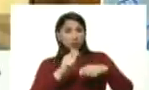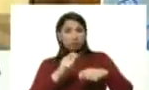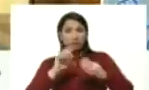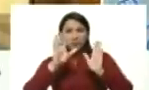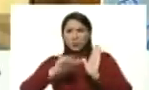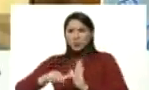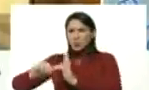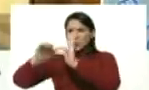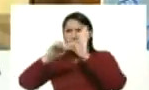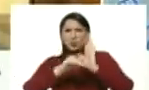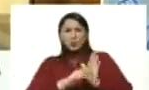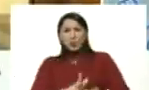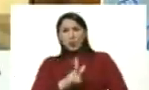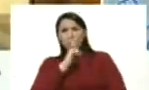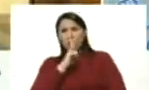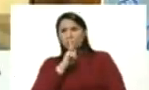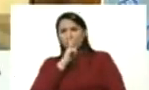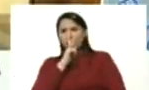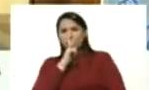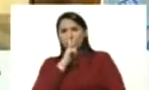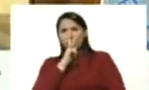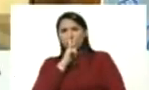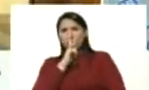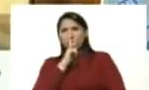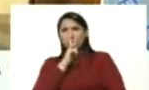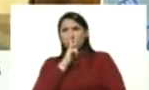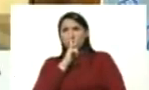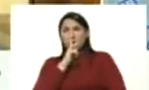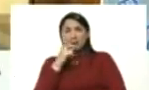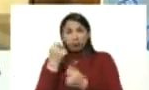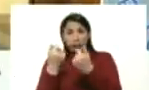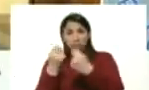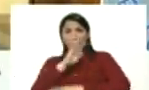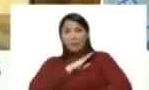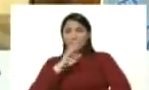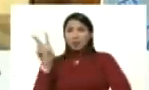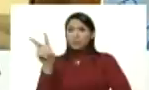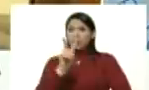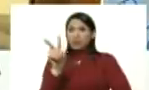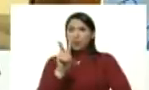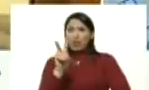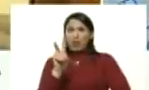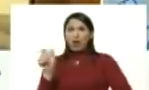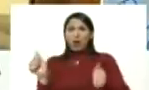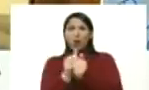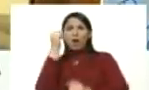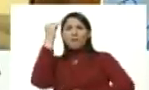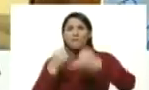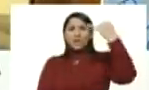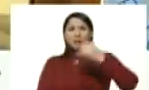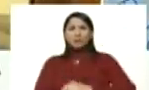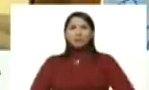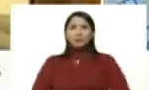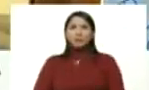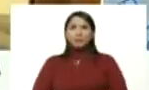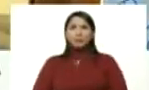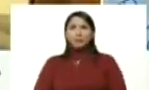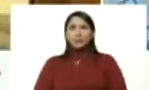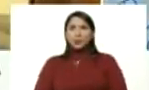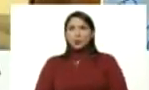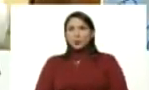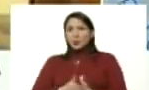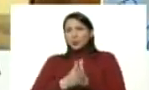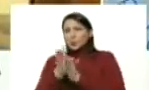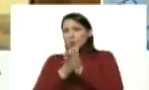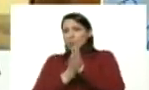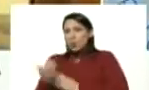robar descaradamente y dilapidar los activos de la República con el fin de obtener jugosas